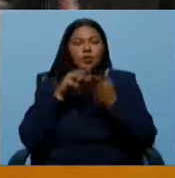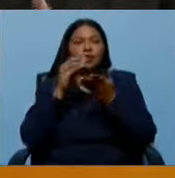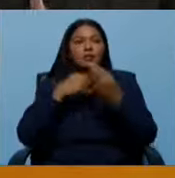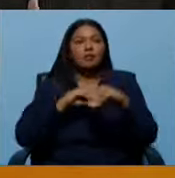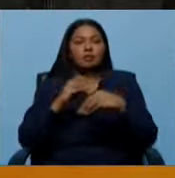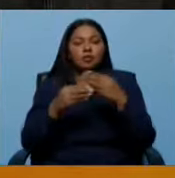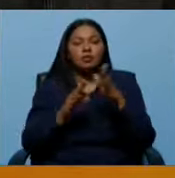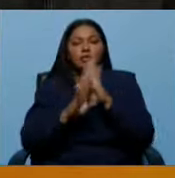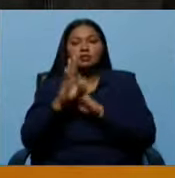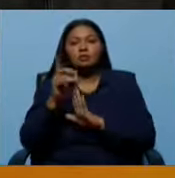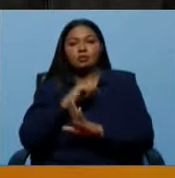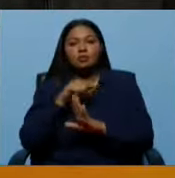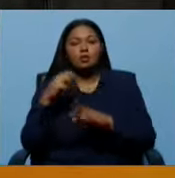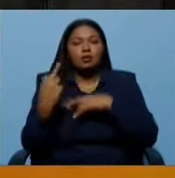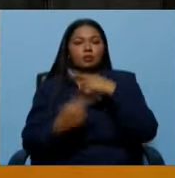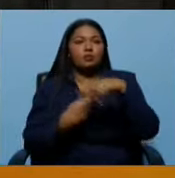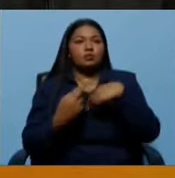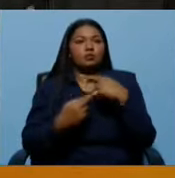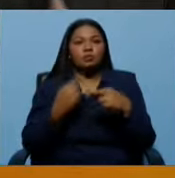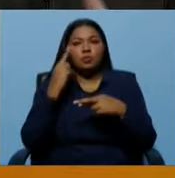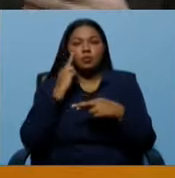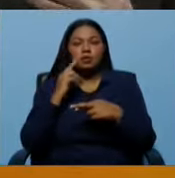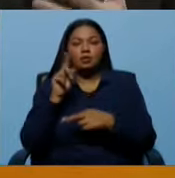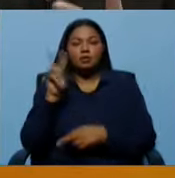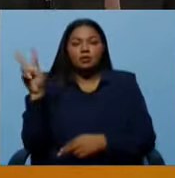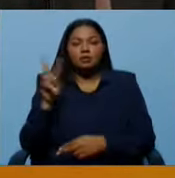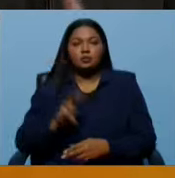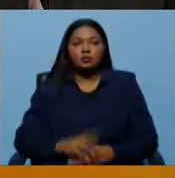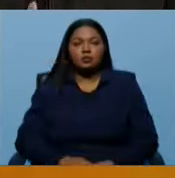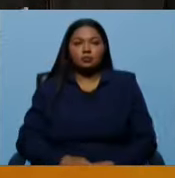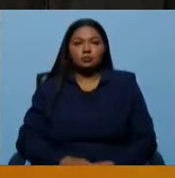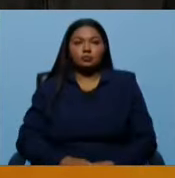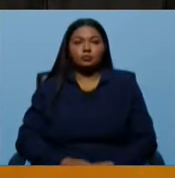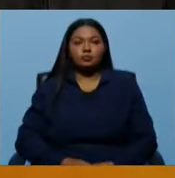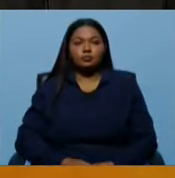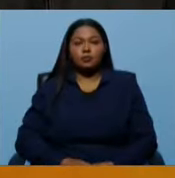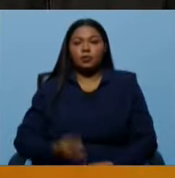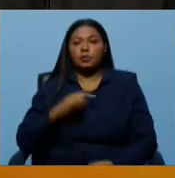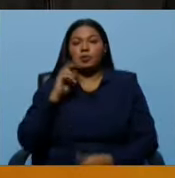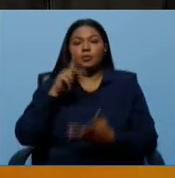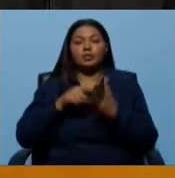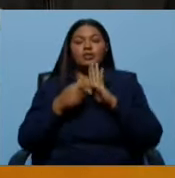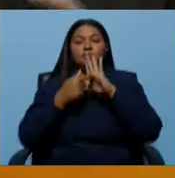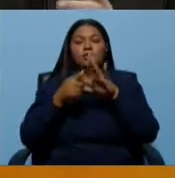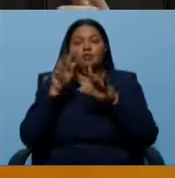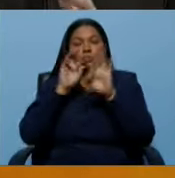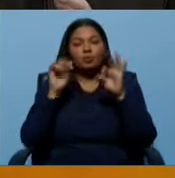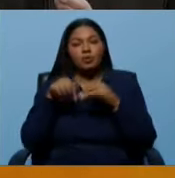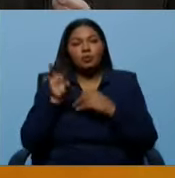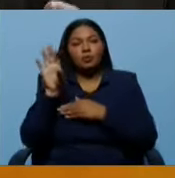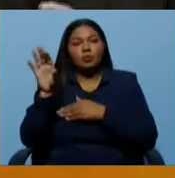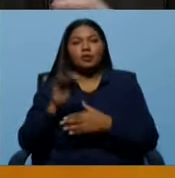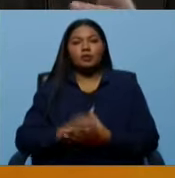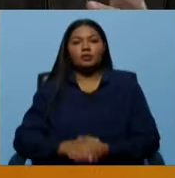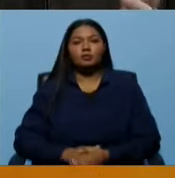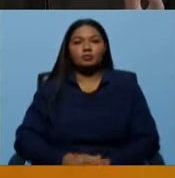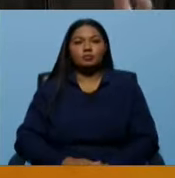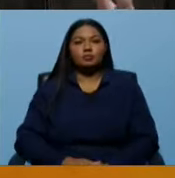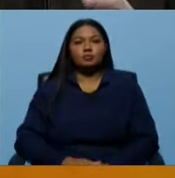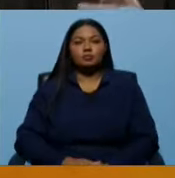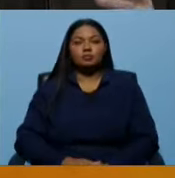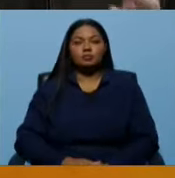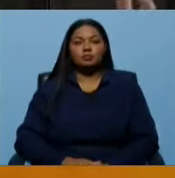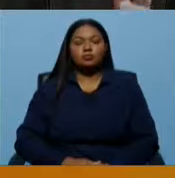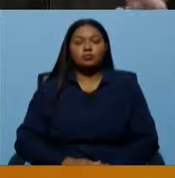para el desarrollo de la revolución venezolana. Somos indispensables para la presencia del punto de vista de nuestro país, pero además es indispensable